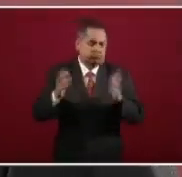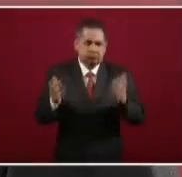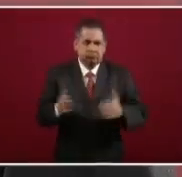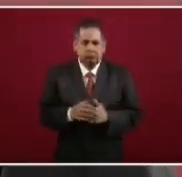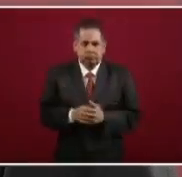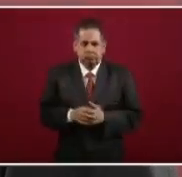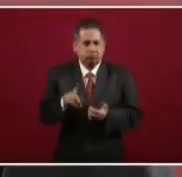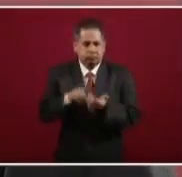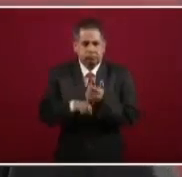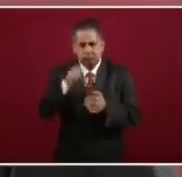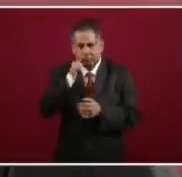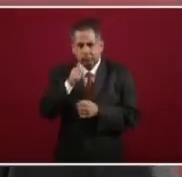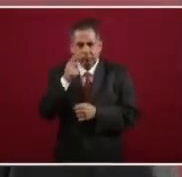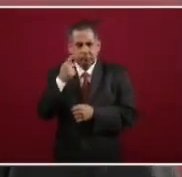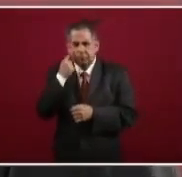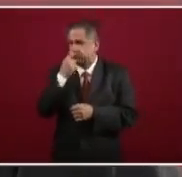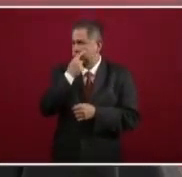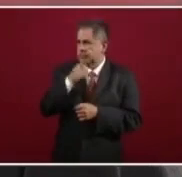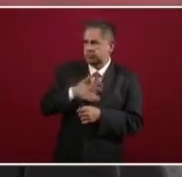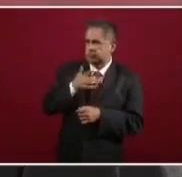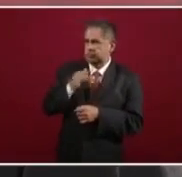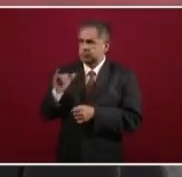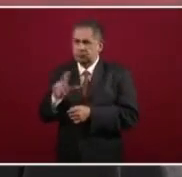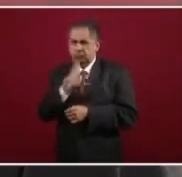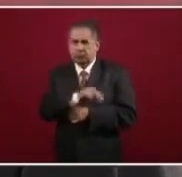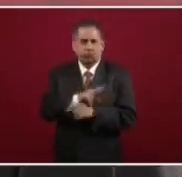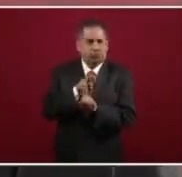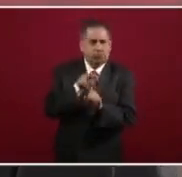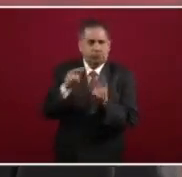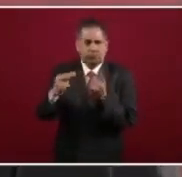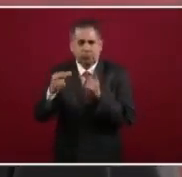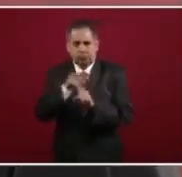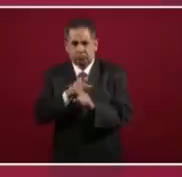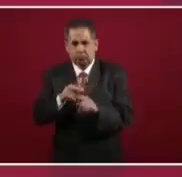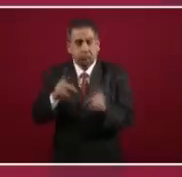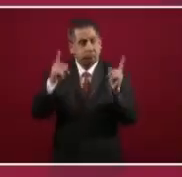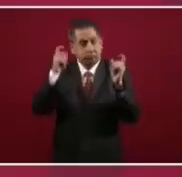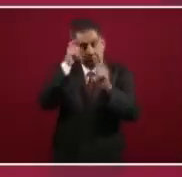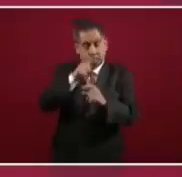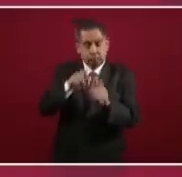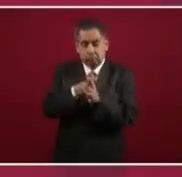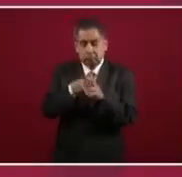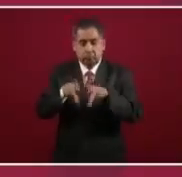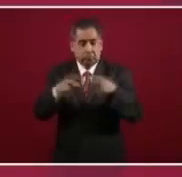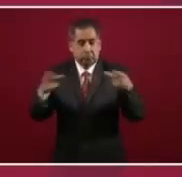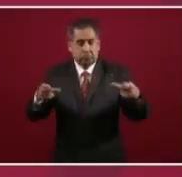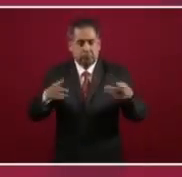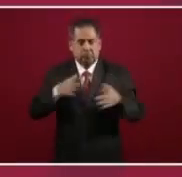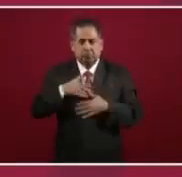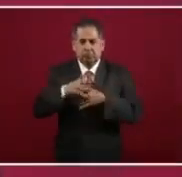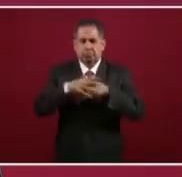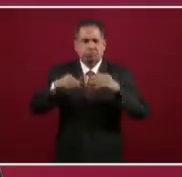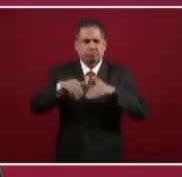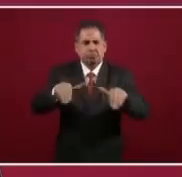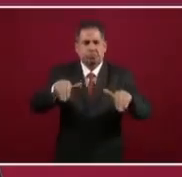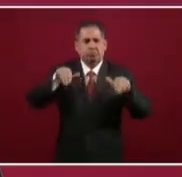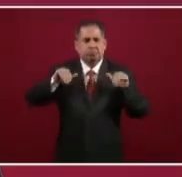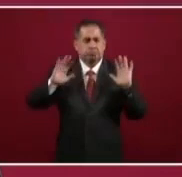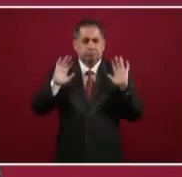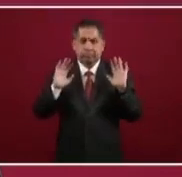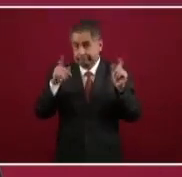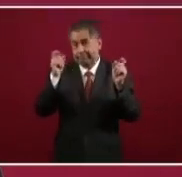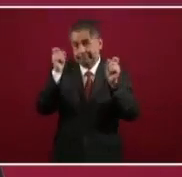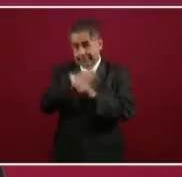siempre se toma partido la objetividad en el periodismo es muy difícil de aplicar